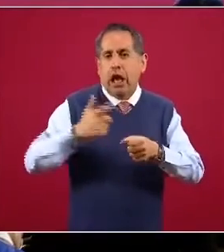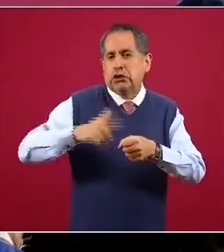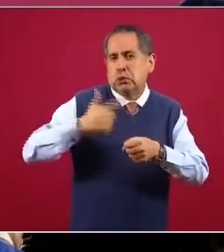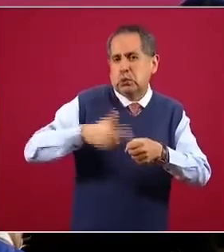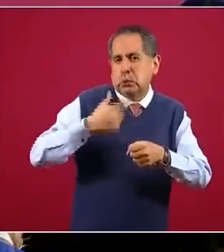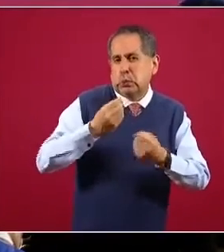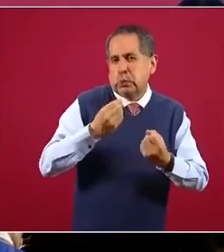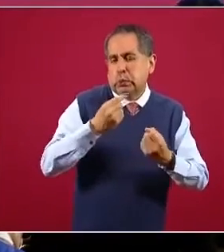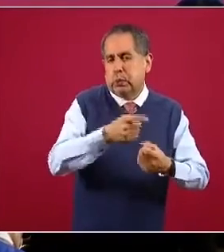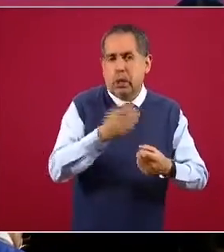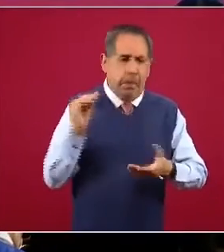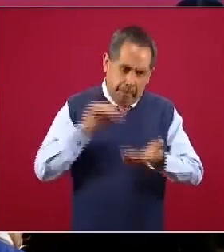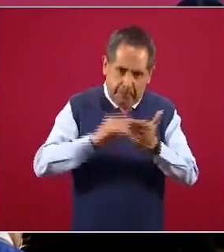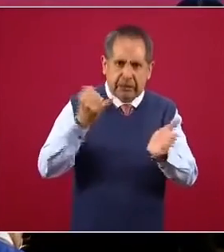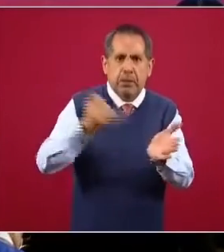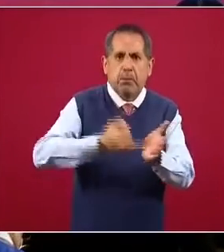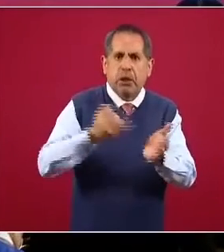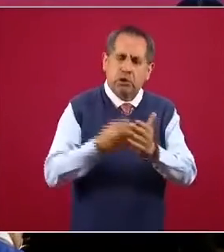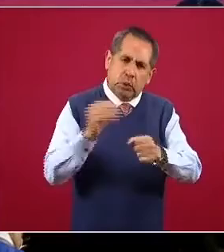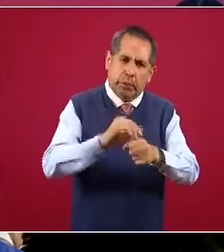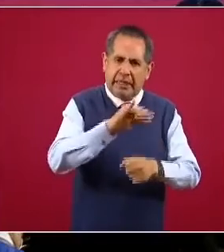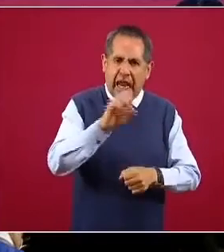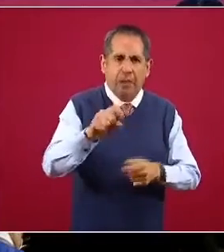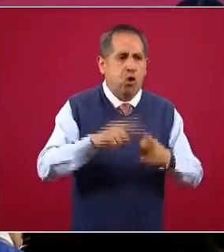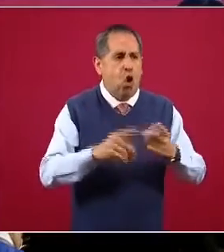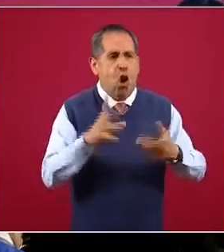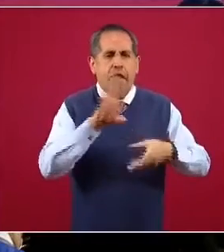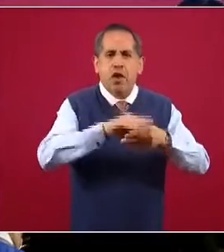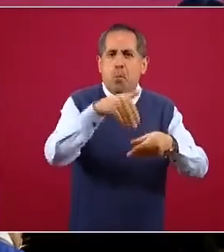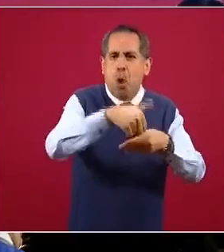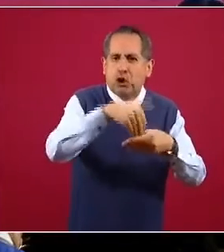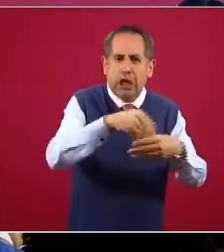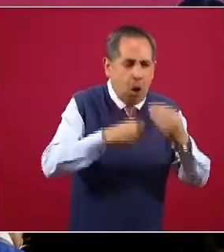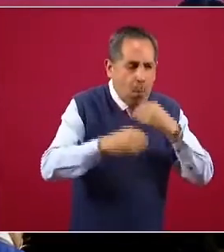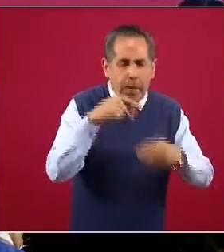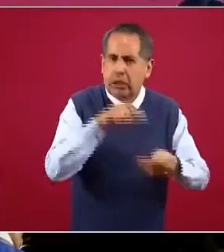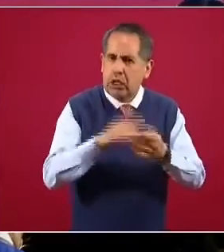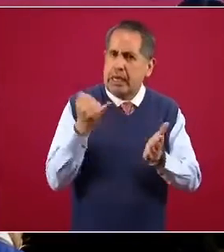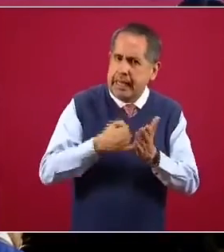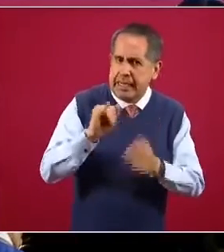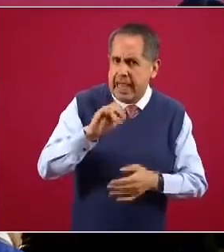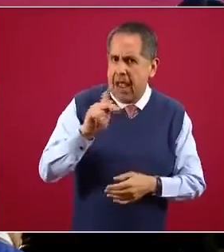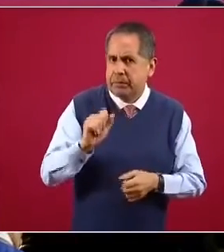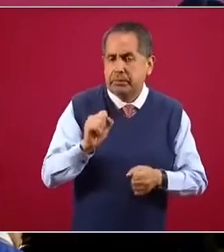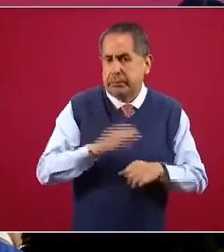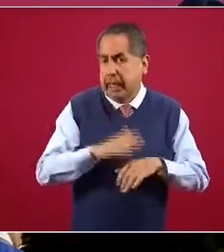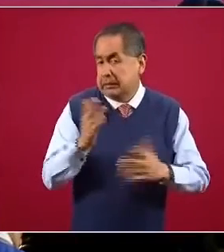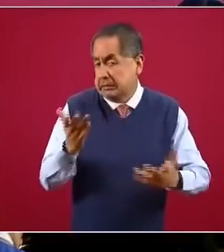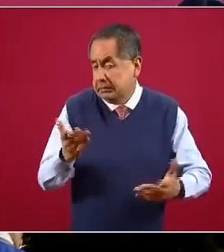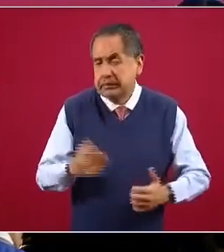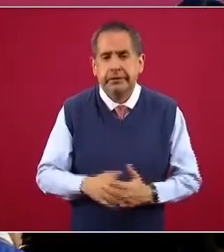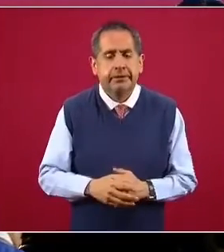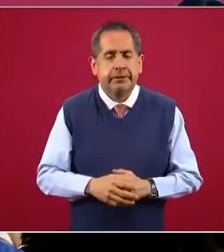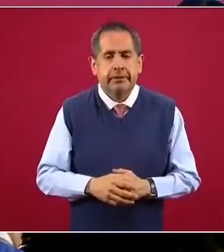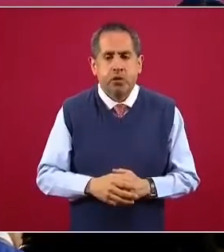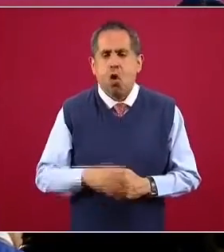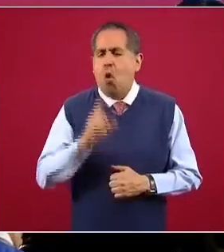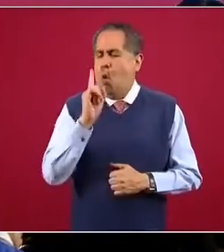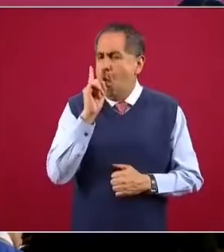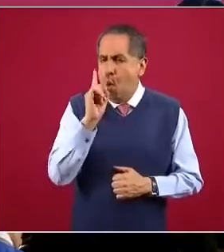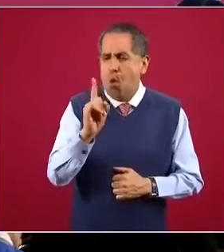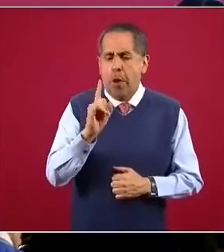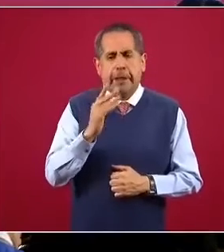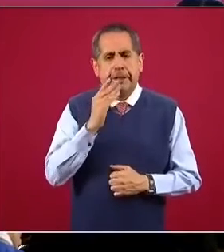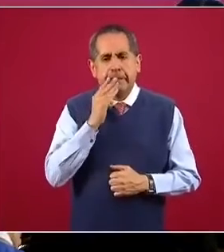azucaradas como alimentos altamente procesados. Por eso, la siguiente, uno de los logros que tuvimos